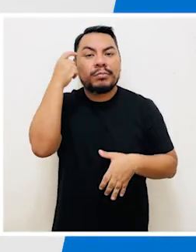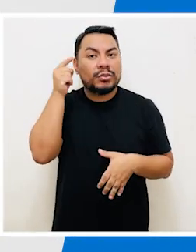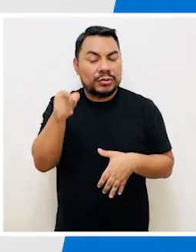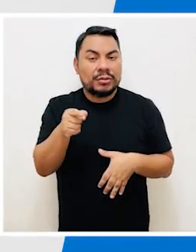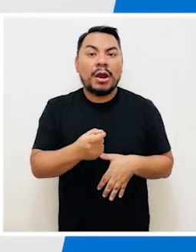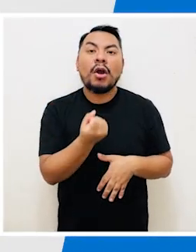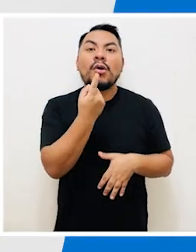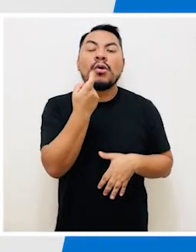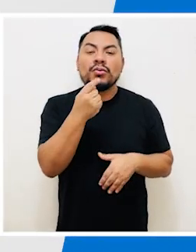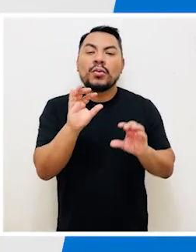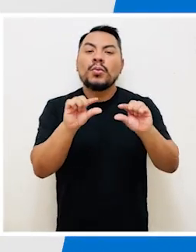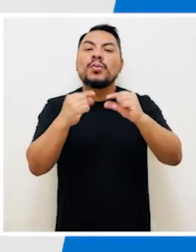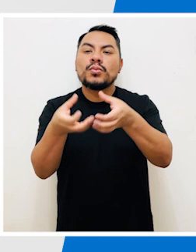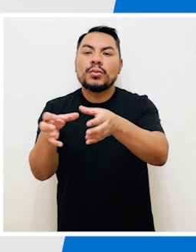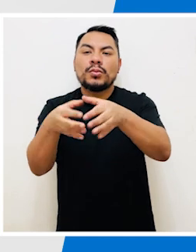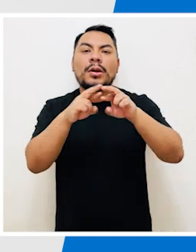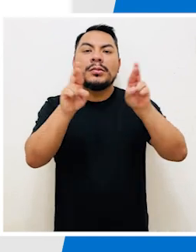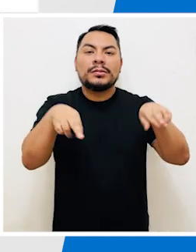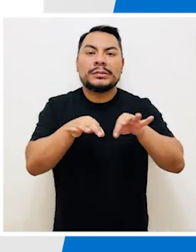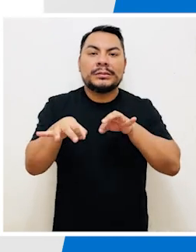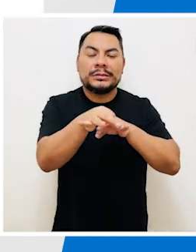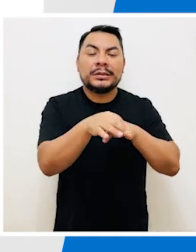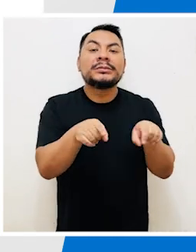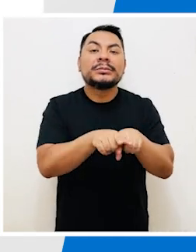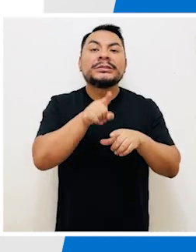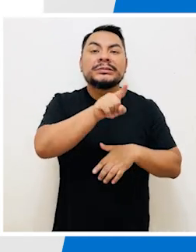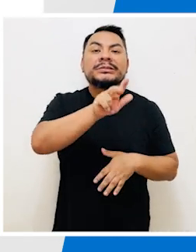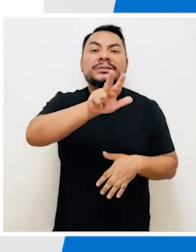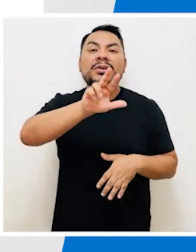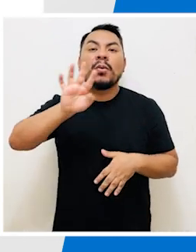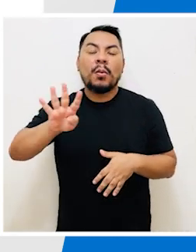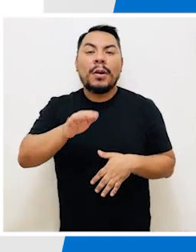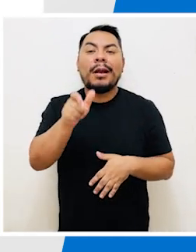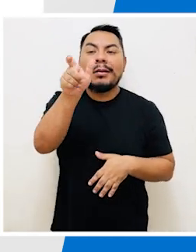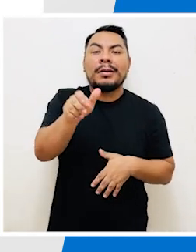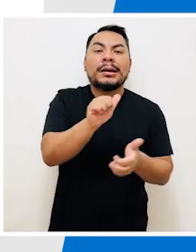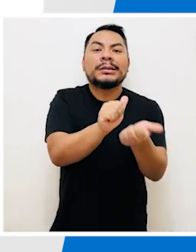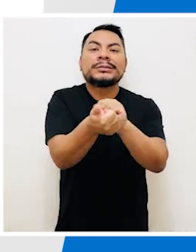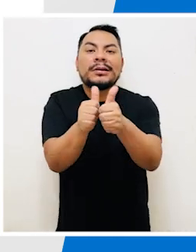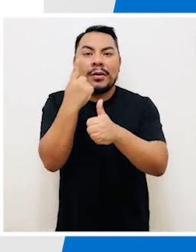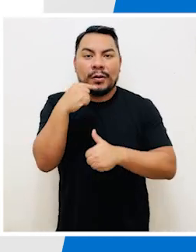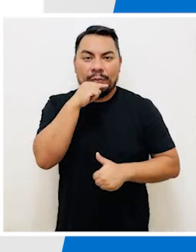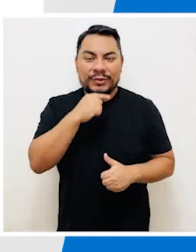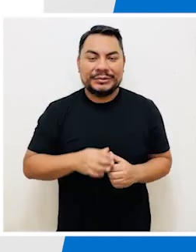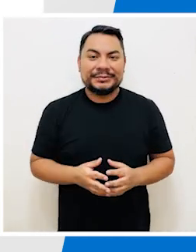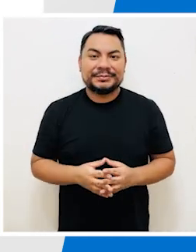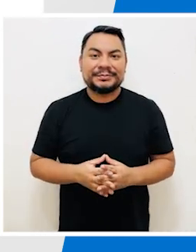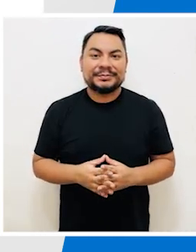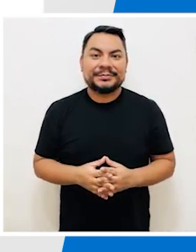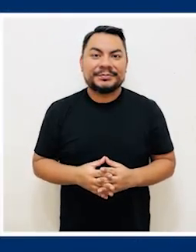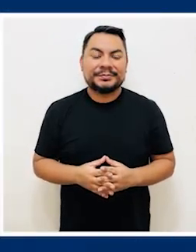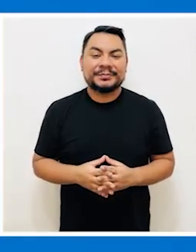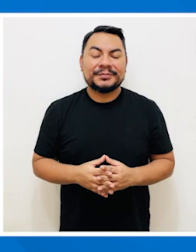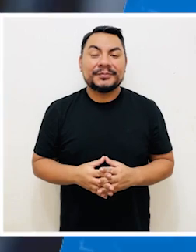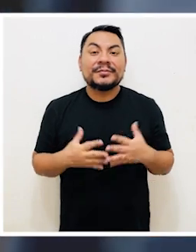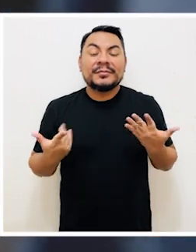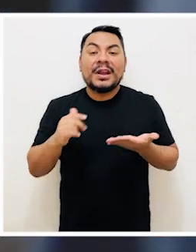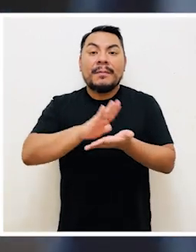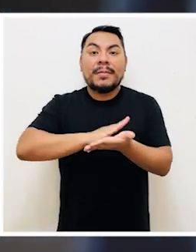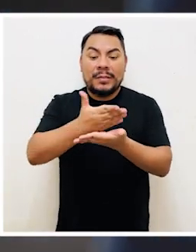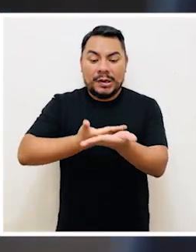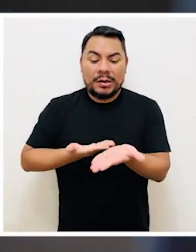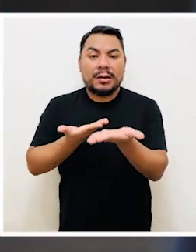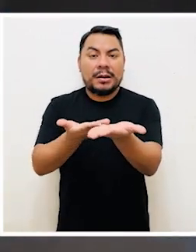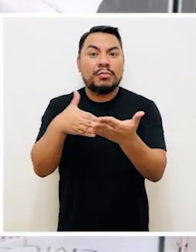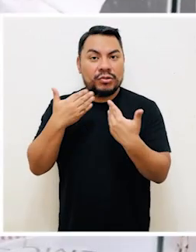partidos políticos, 11 movimientos regionales y 134 candidatos y candidatas.